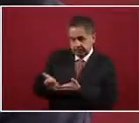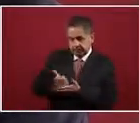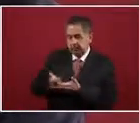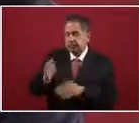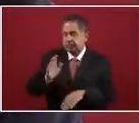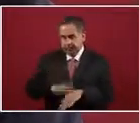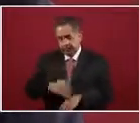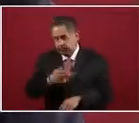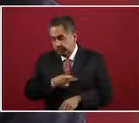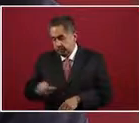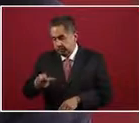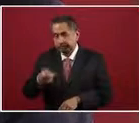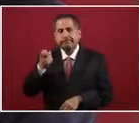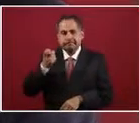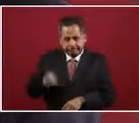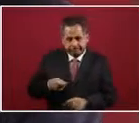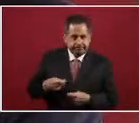pobres,